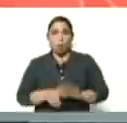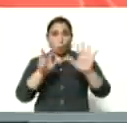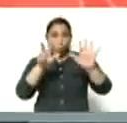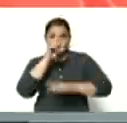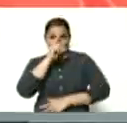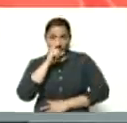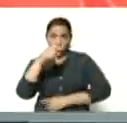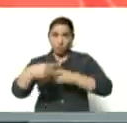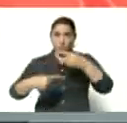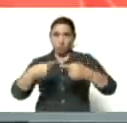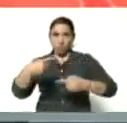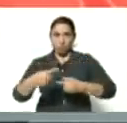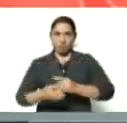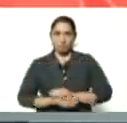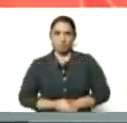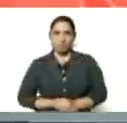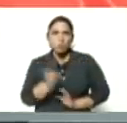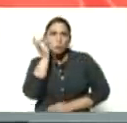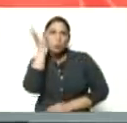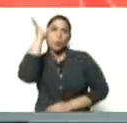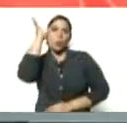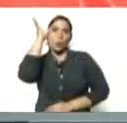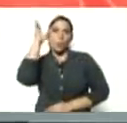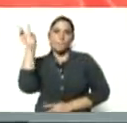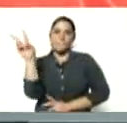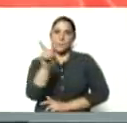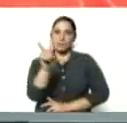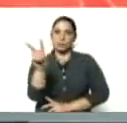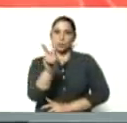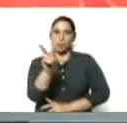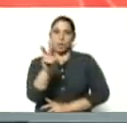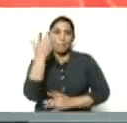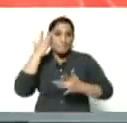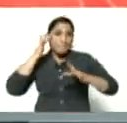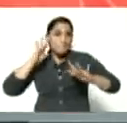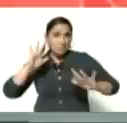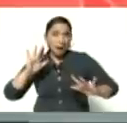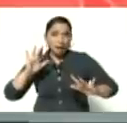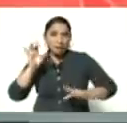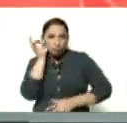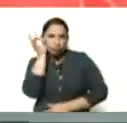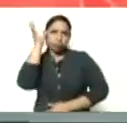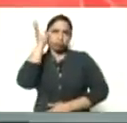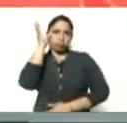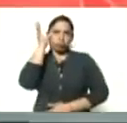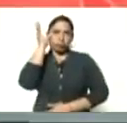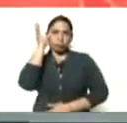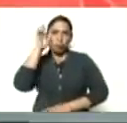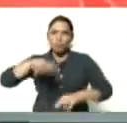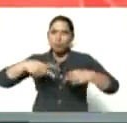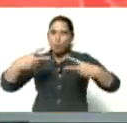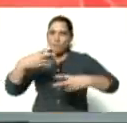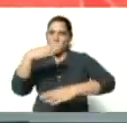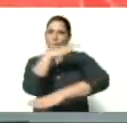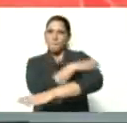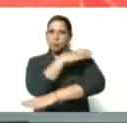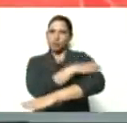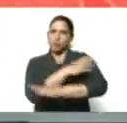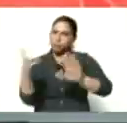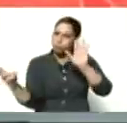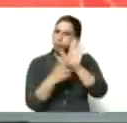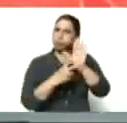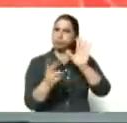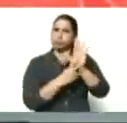después, surge en Venezuela, como parece que está surgiendo, una nueva oposición